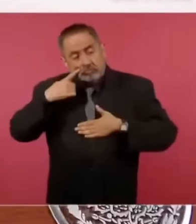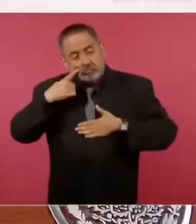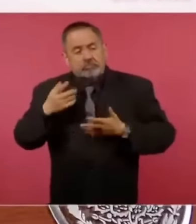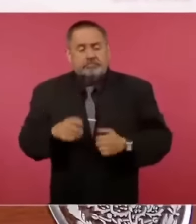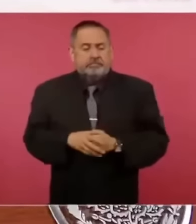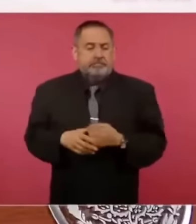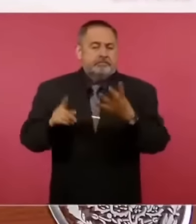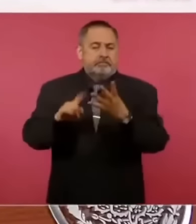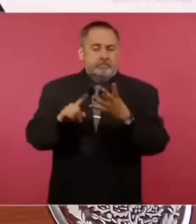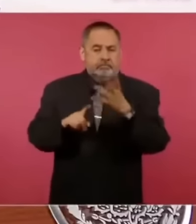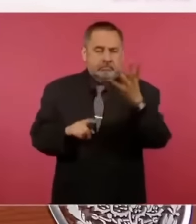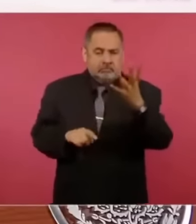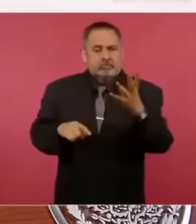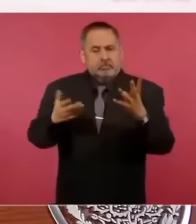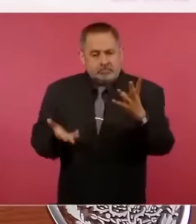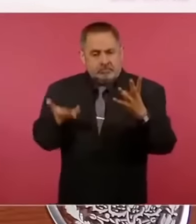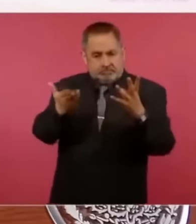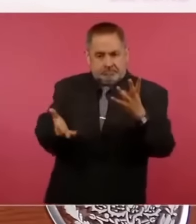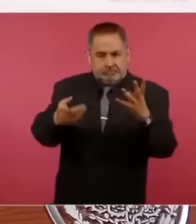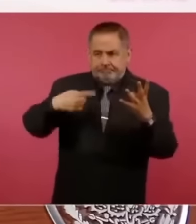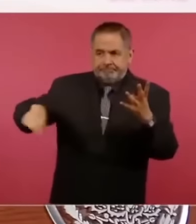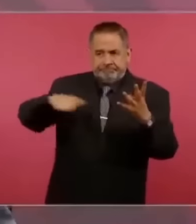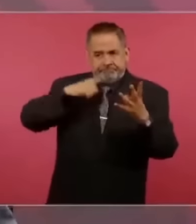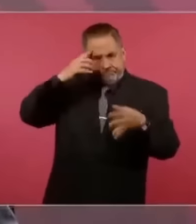Y cuarto, que es lo que estamos planteando en la Corte,